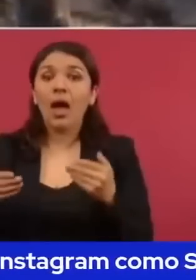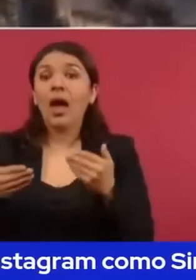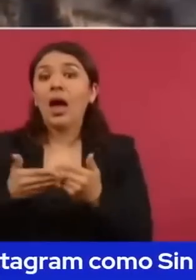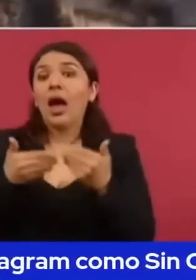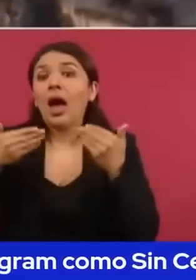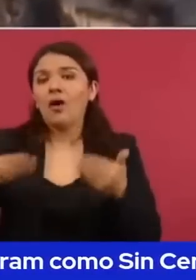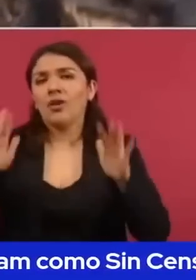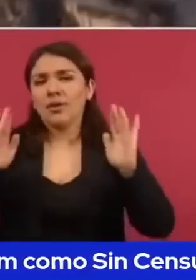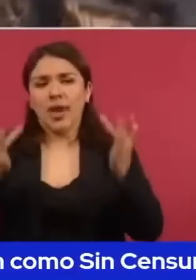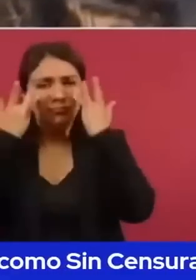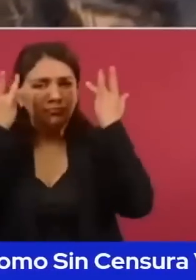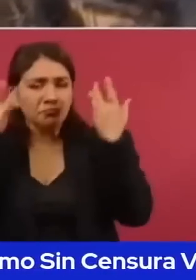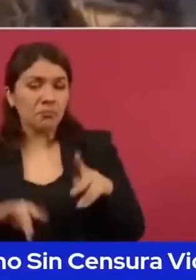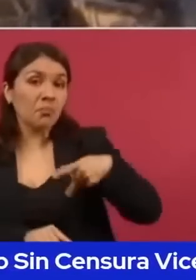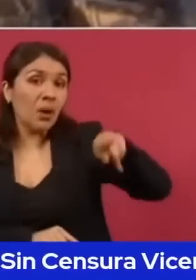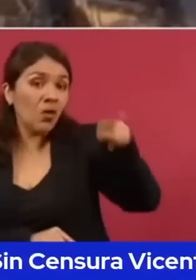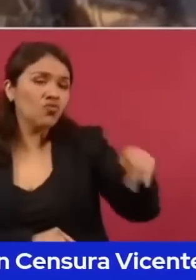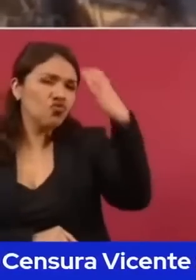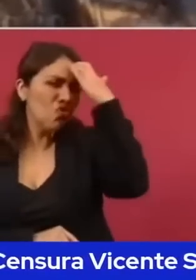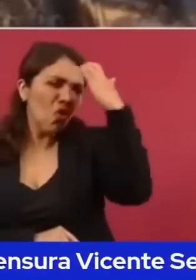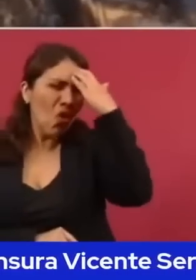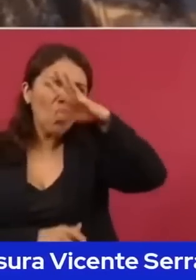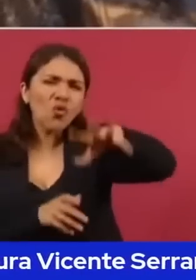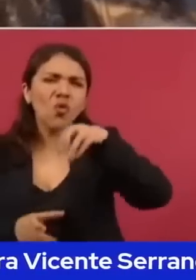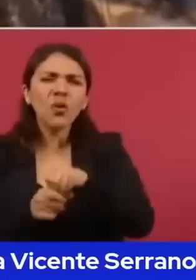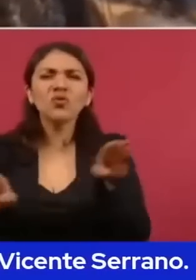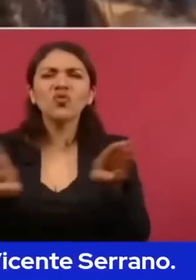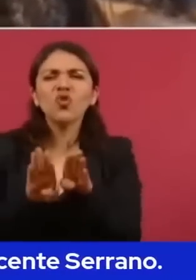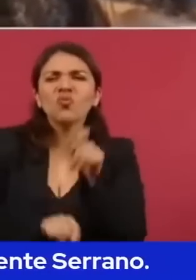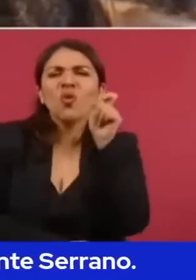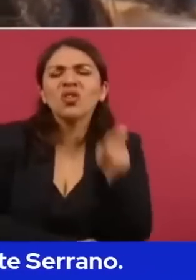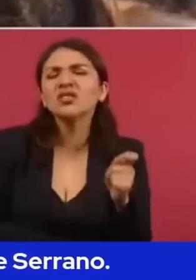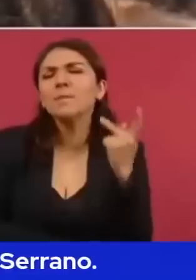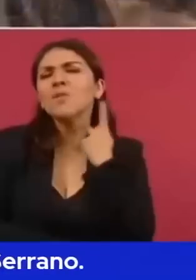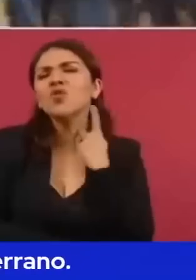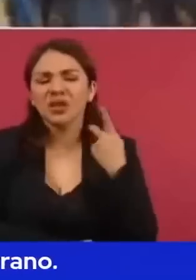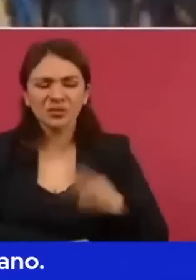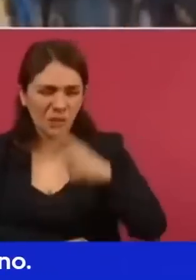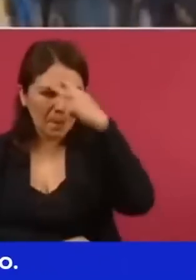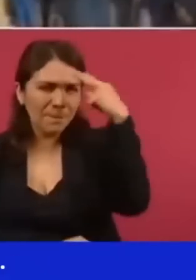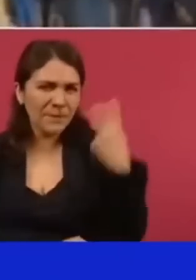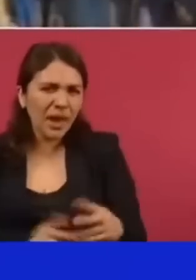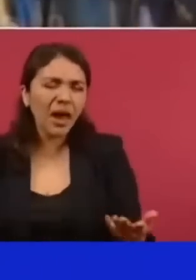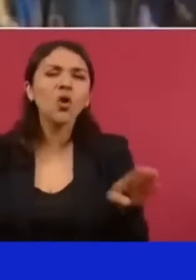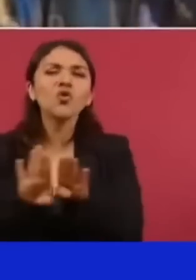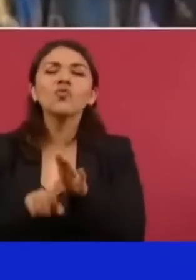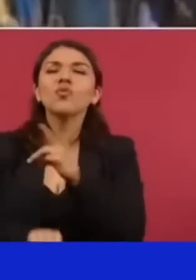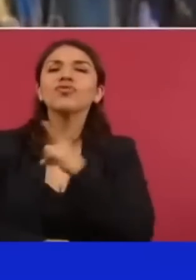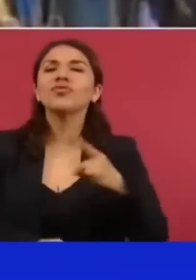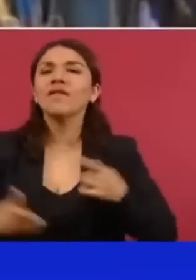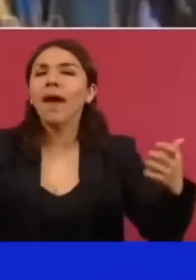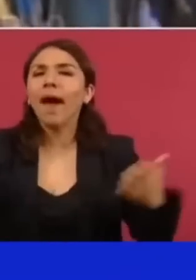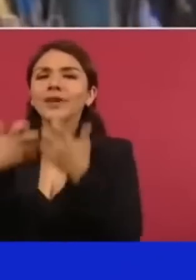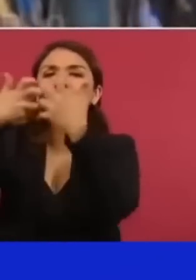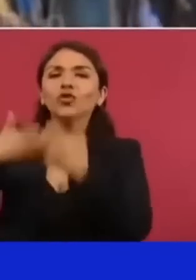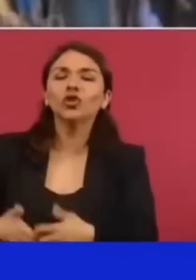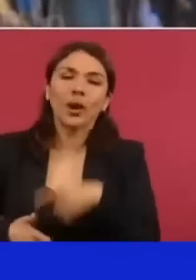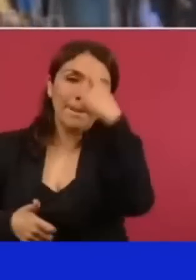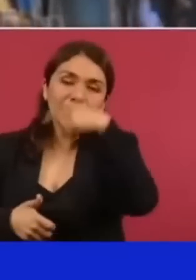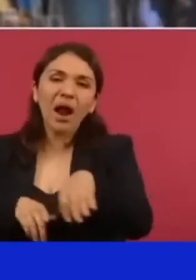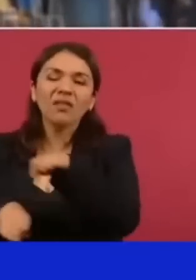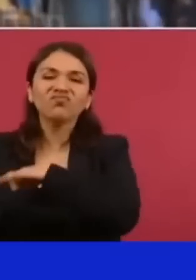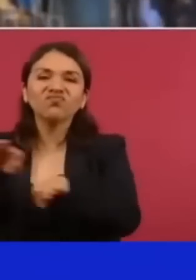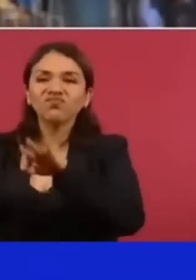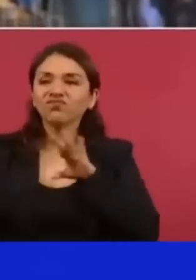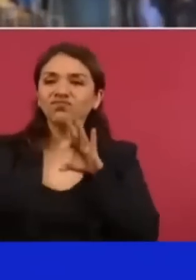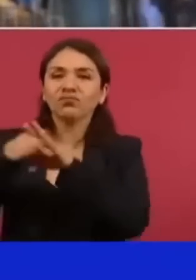personas que más conoce cómo funciona la política mexicana y sobre todo cómo debe de funcionar la relación